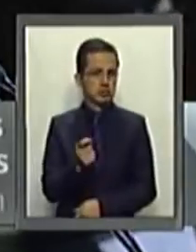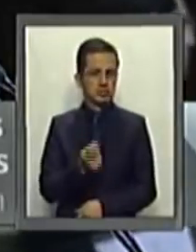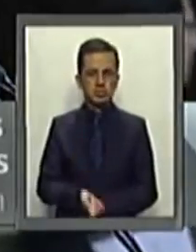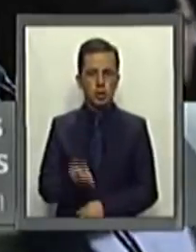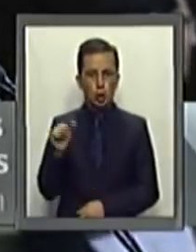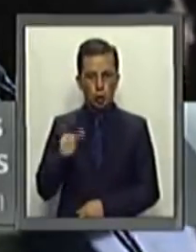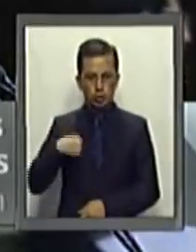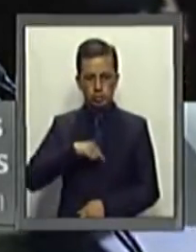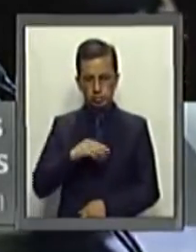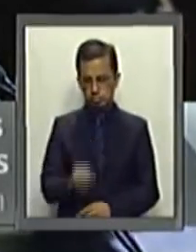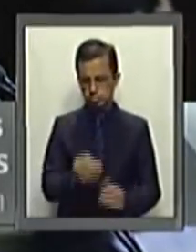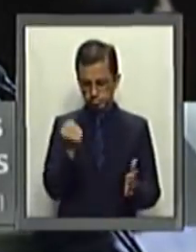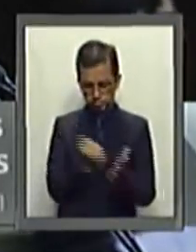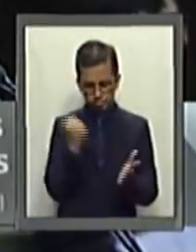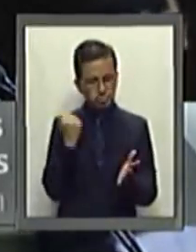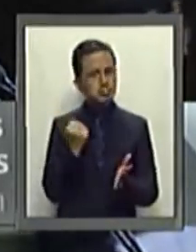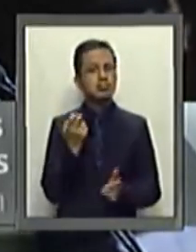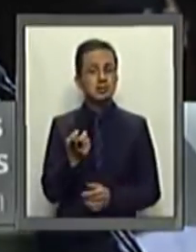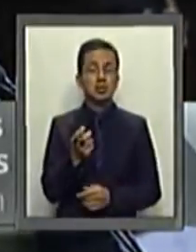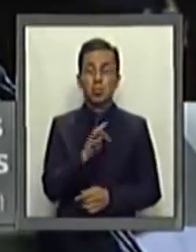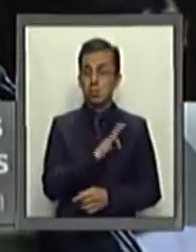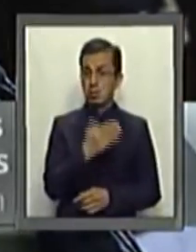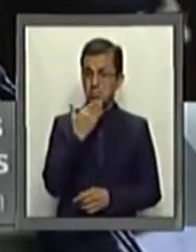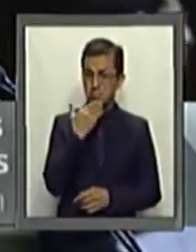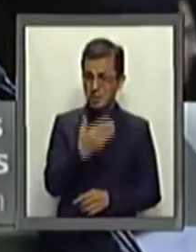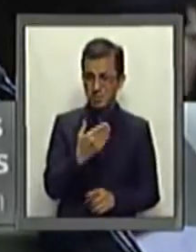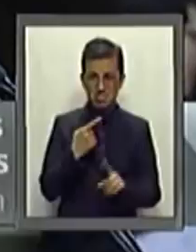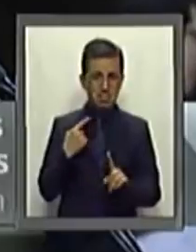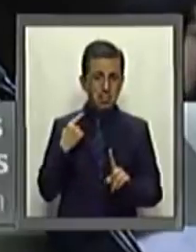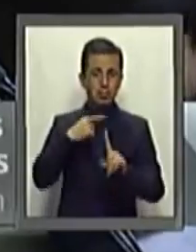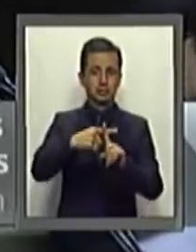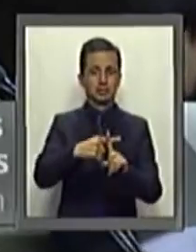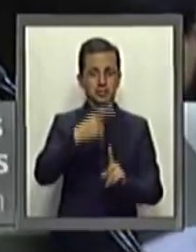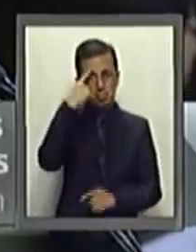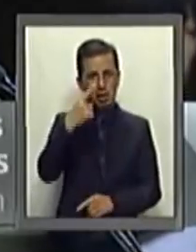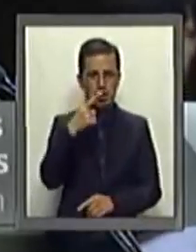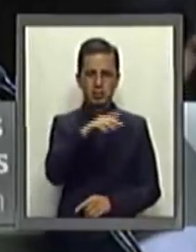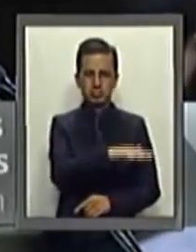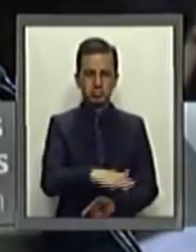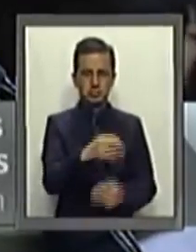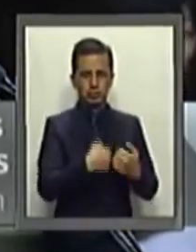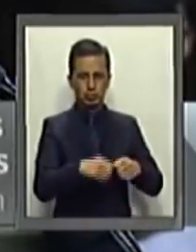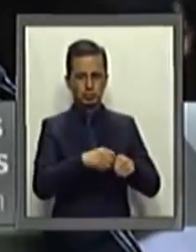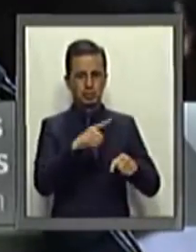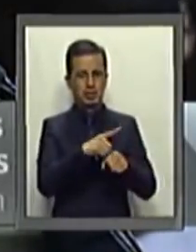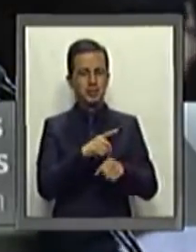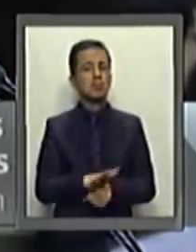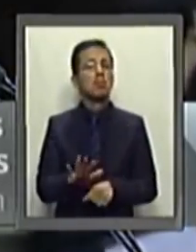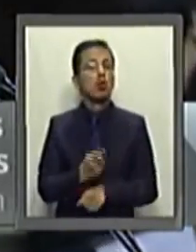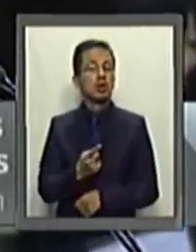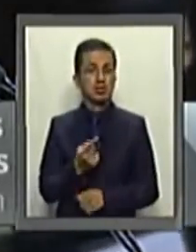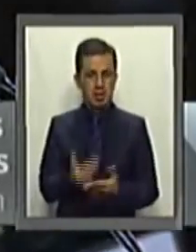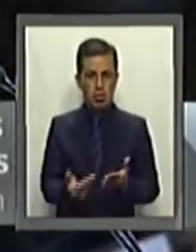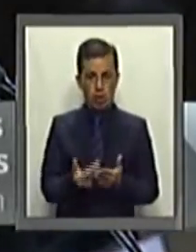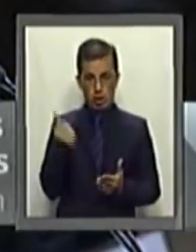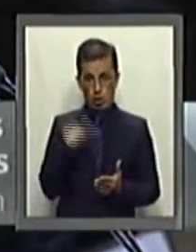hoy tendrá un impacto real y positivo en la sociedad, porque de este presente que